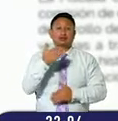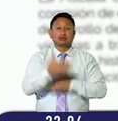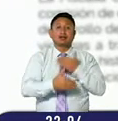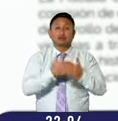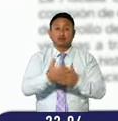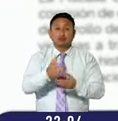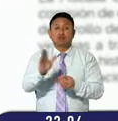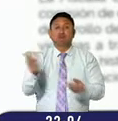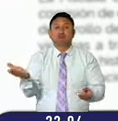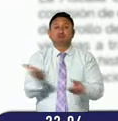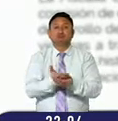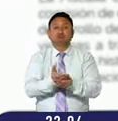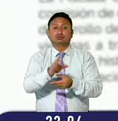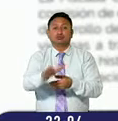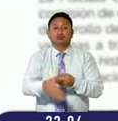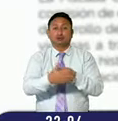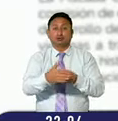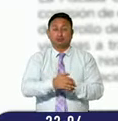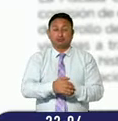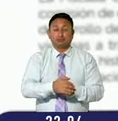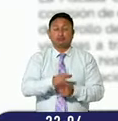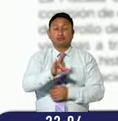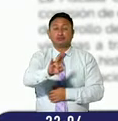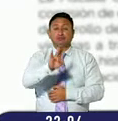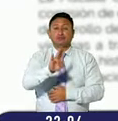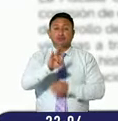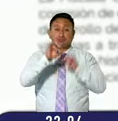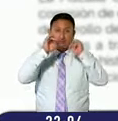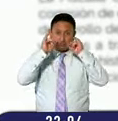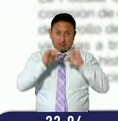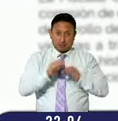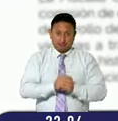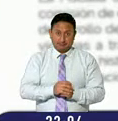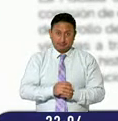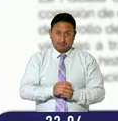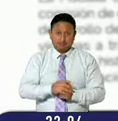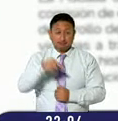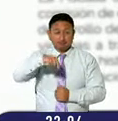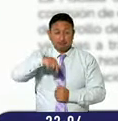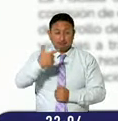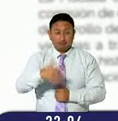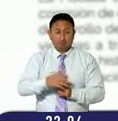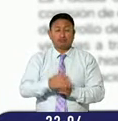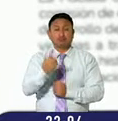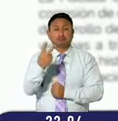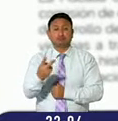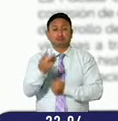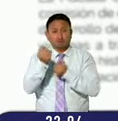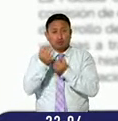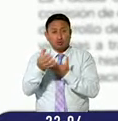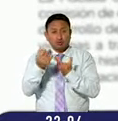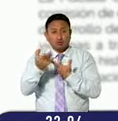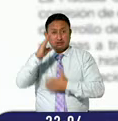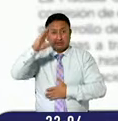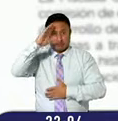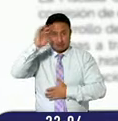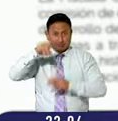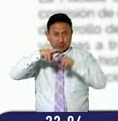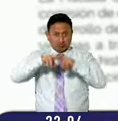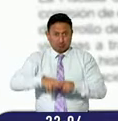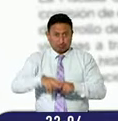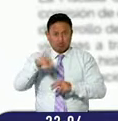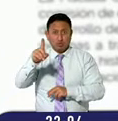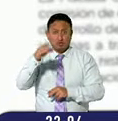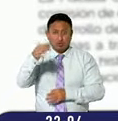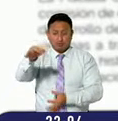en un alcance enviado a la UNIPEN el 7 del mismo mes. Inclusive existen dos informes periciales médicos, uno de los